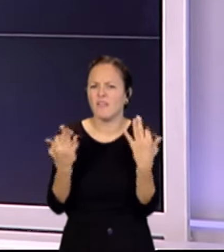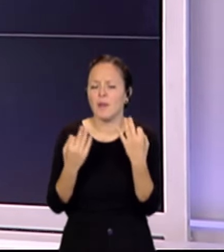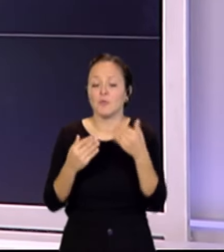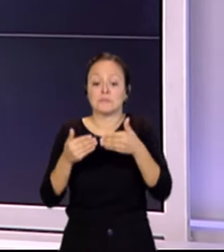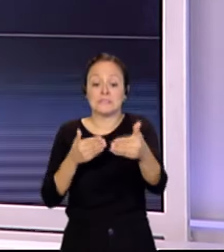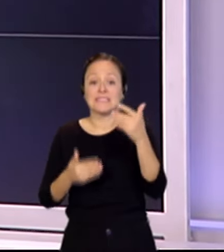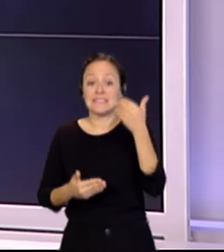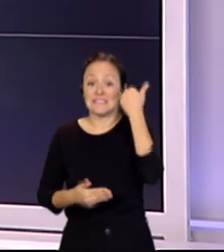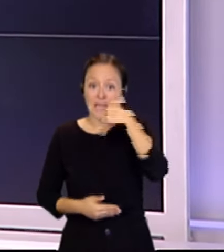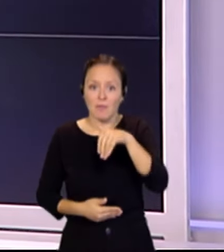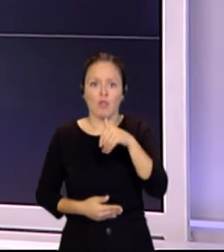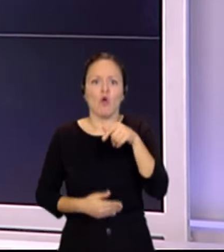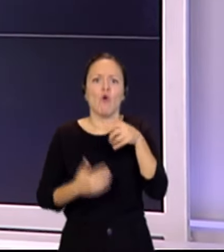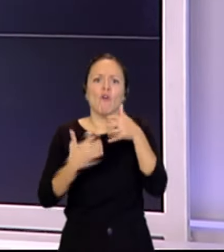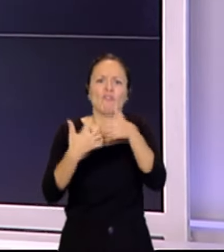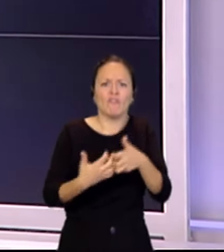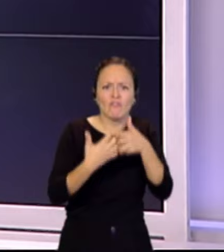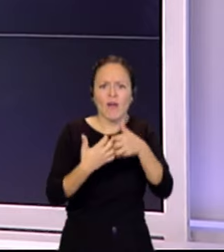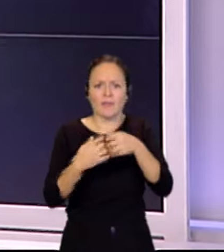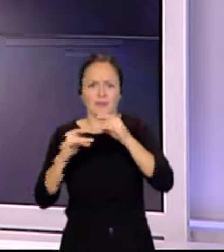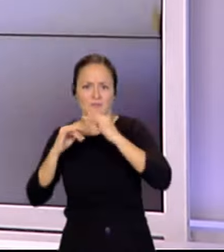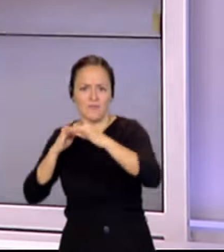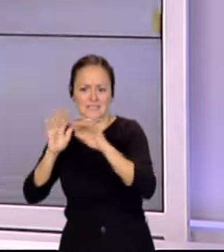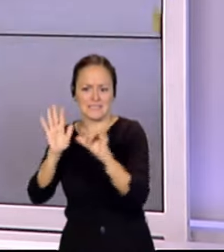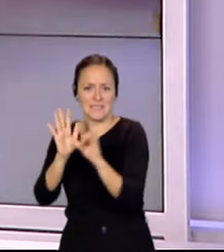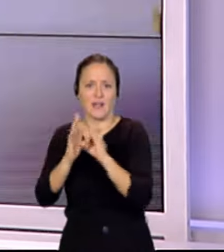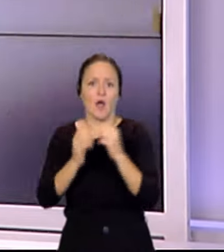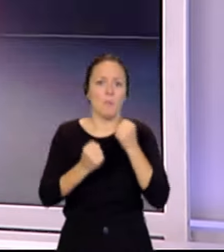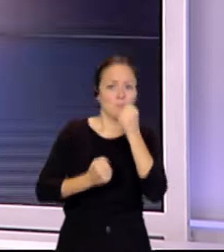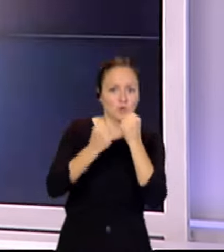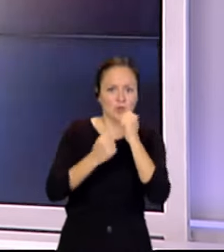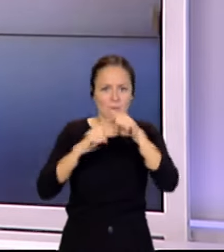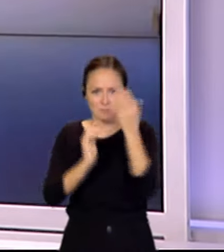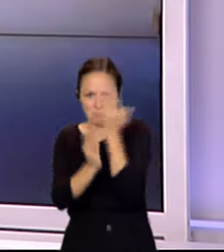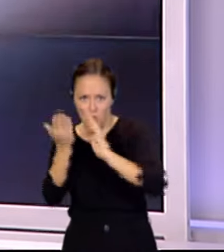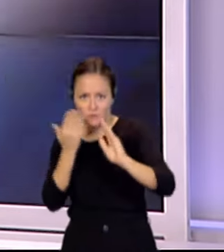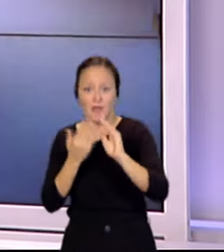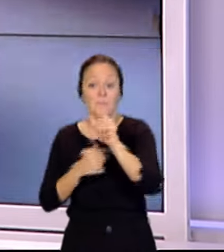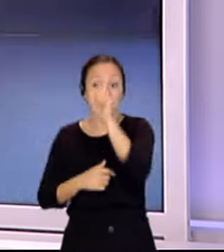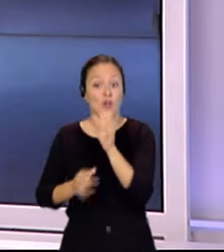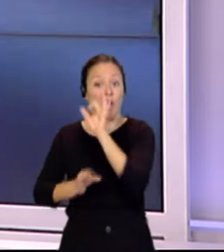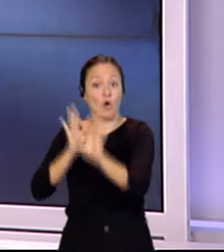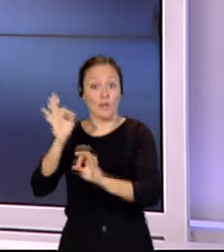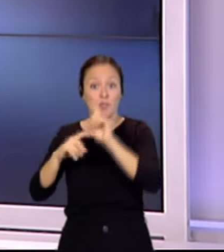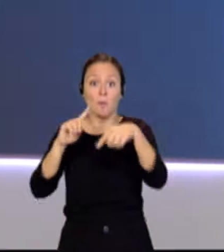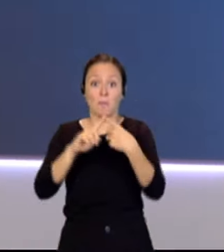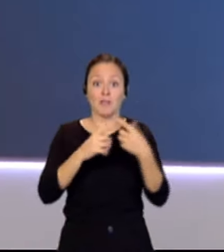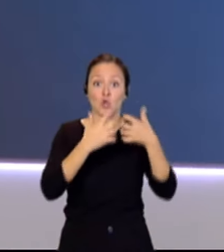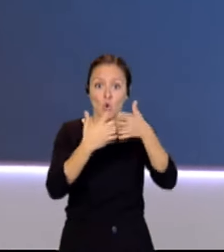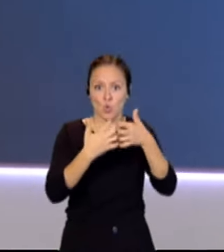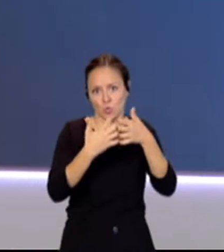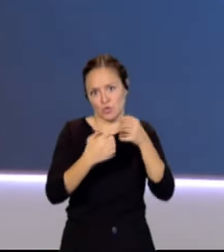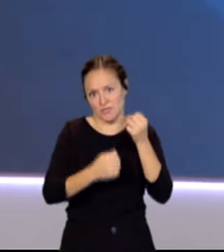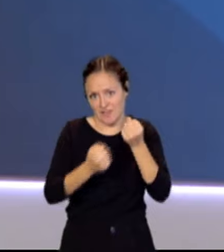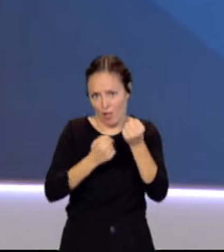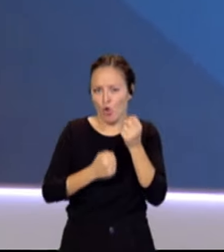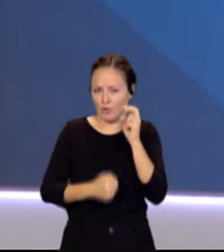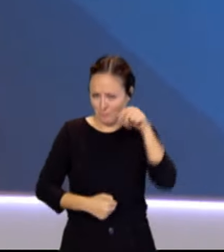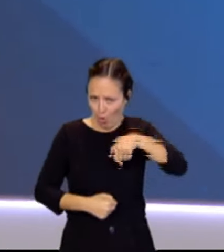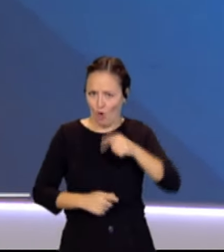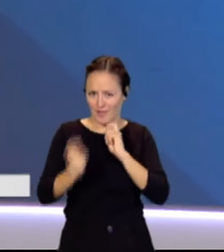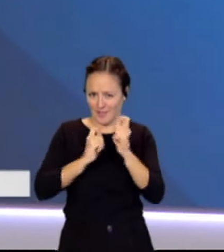fighting from the sea boxeo mui estaremos con el organizador y uno de los luchadores apunten